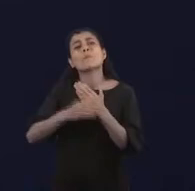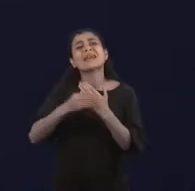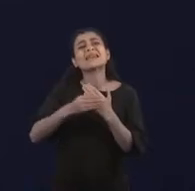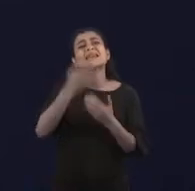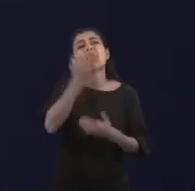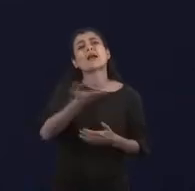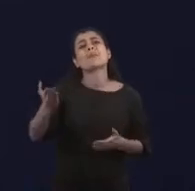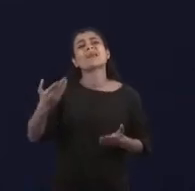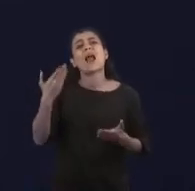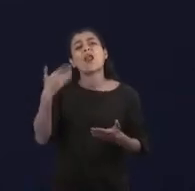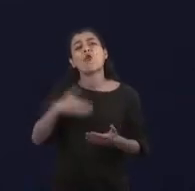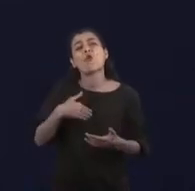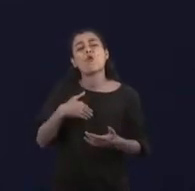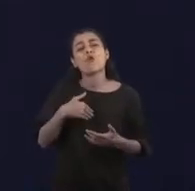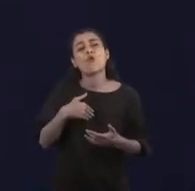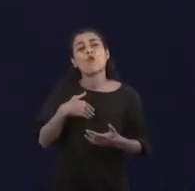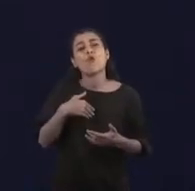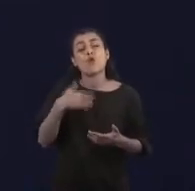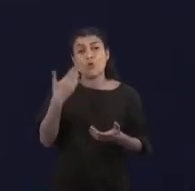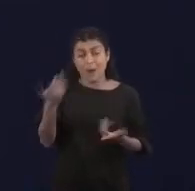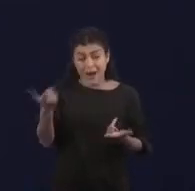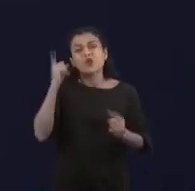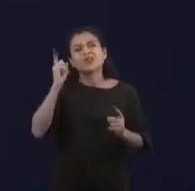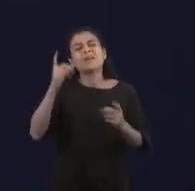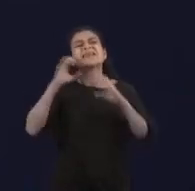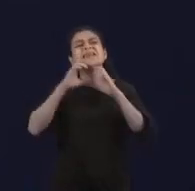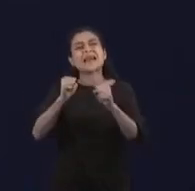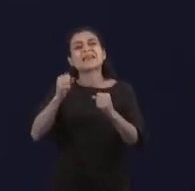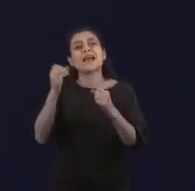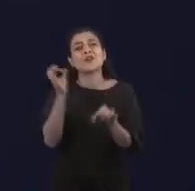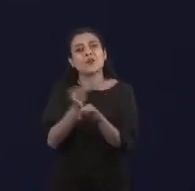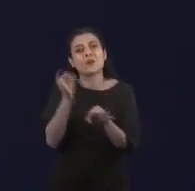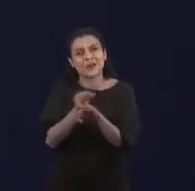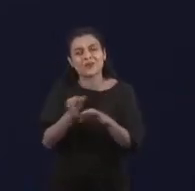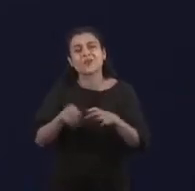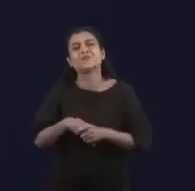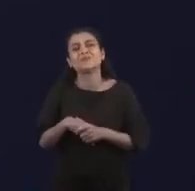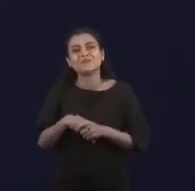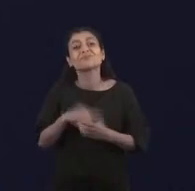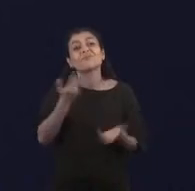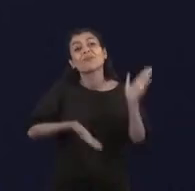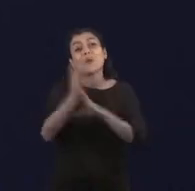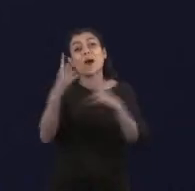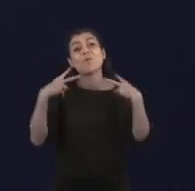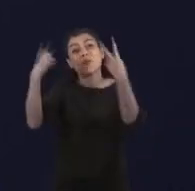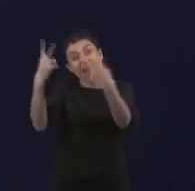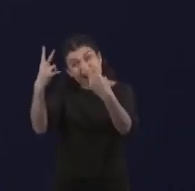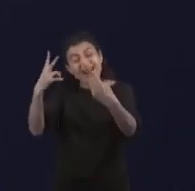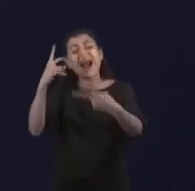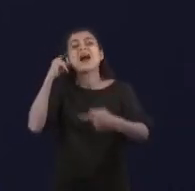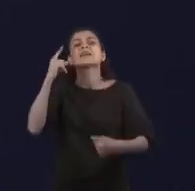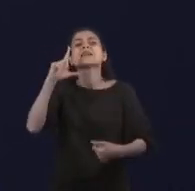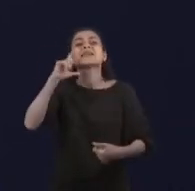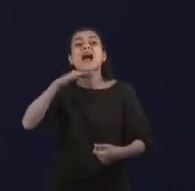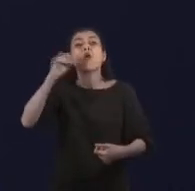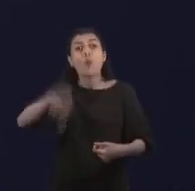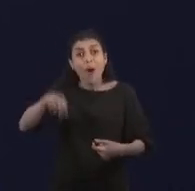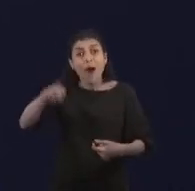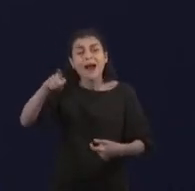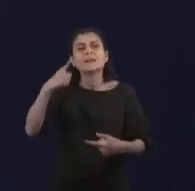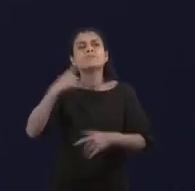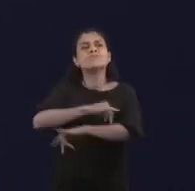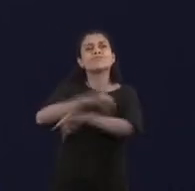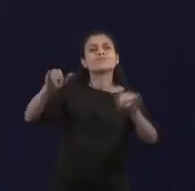y el secretario de Educación y demás funcionarios nacionales en la provincia de San Juan, anunciando el